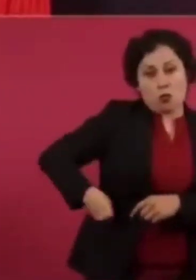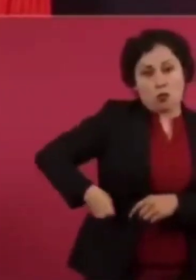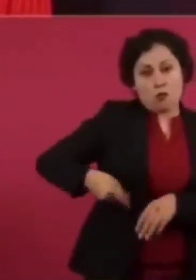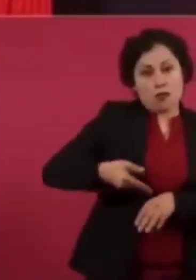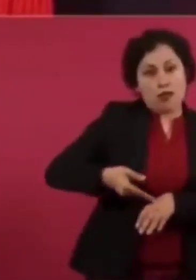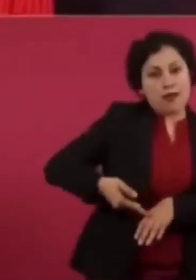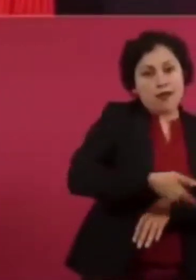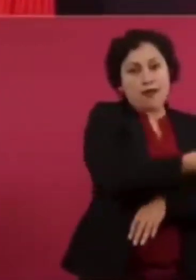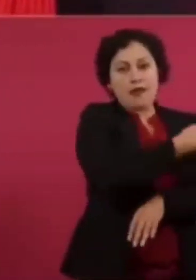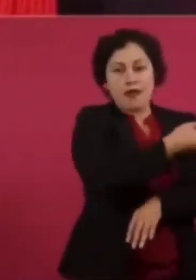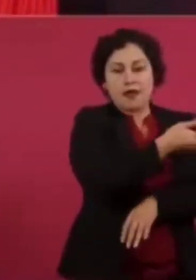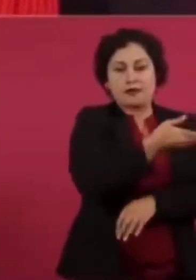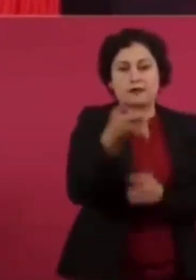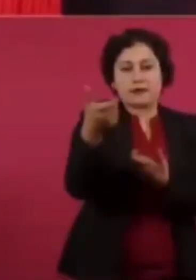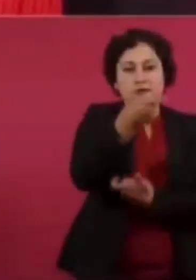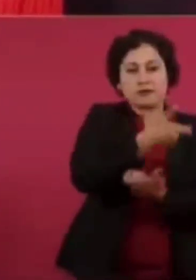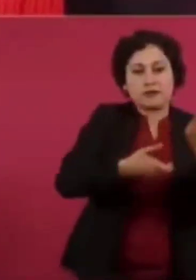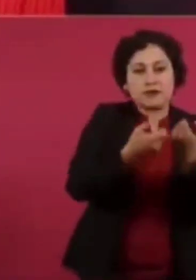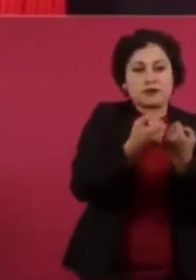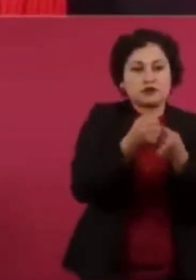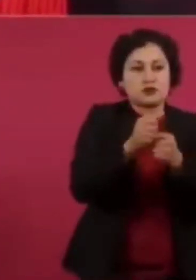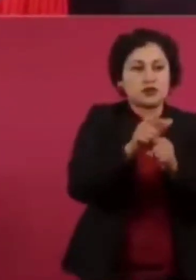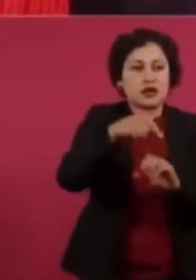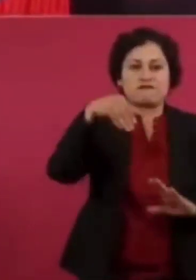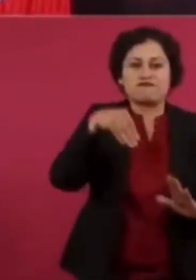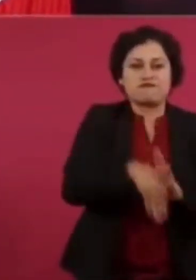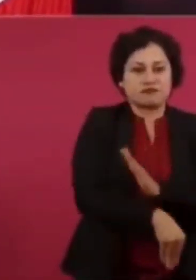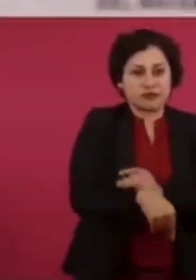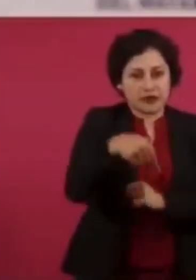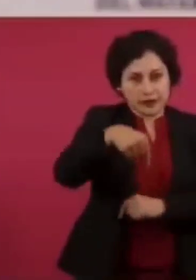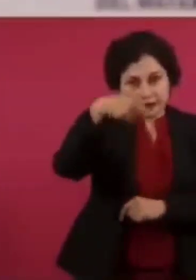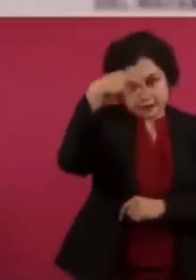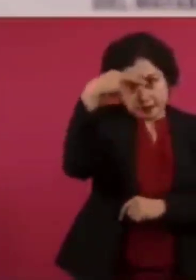a una profunda crisis económica y de bienestar social.